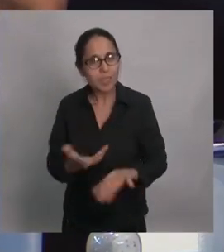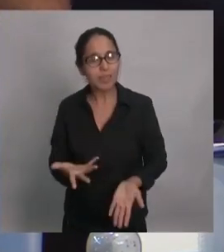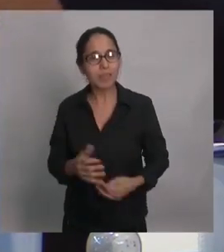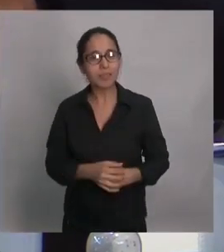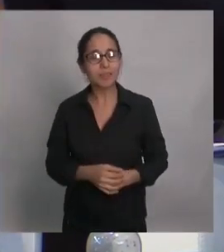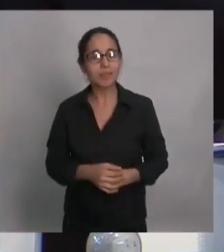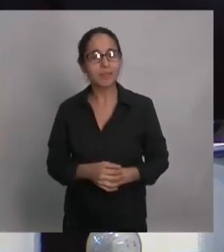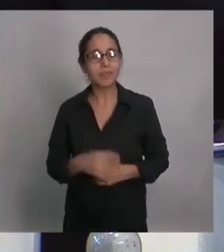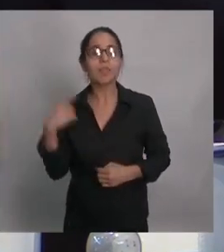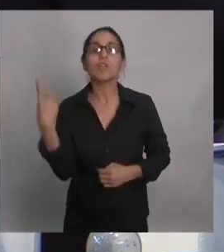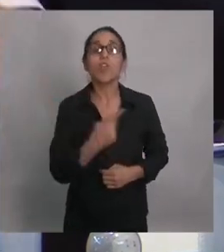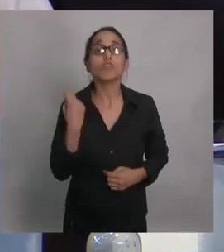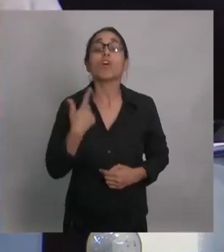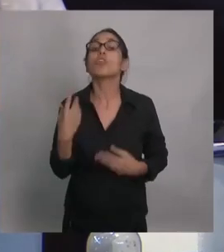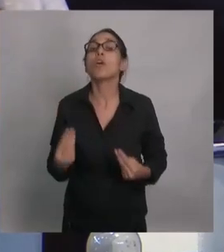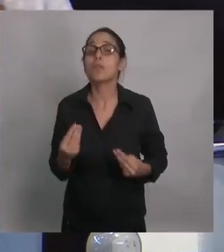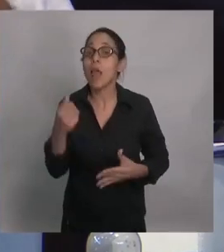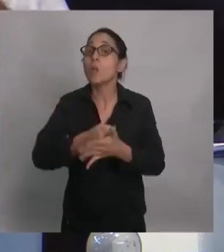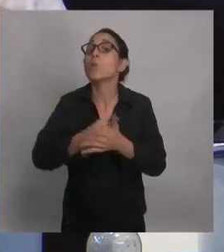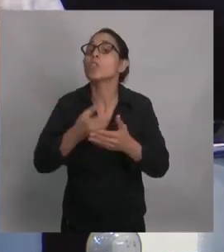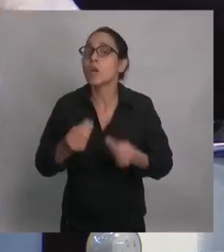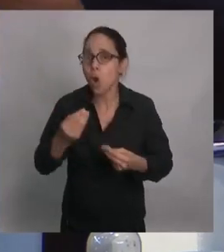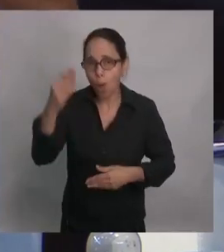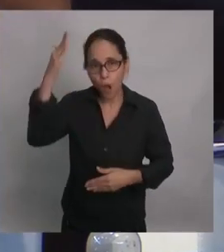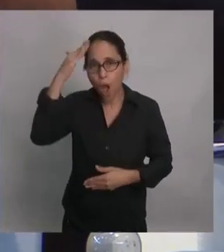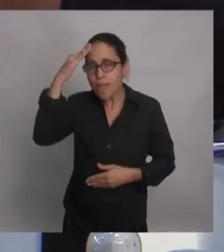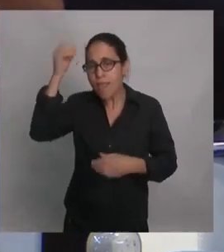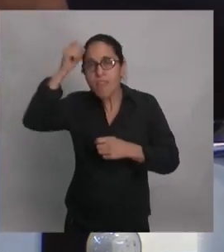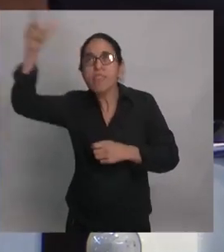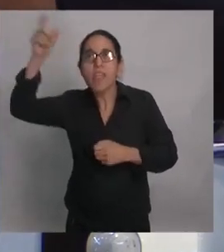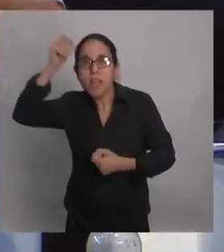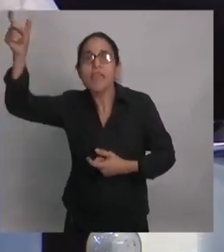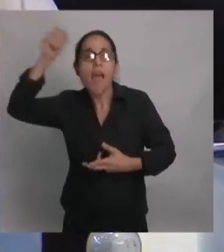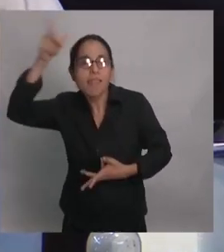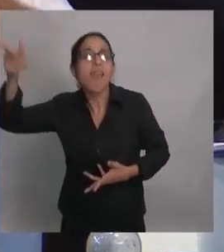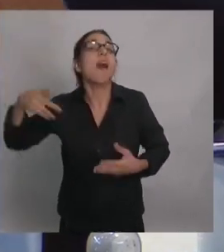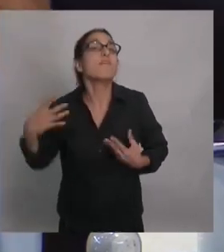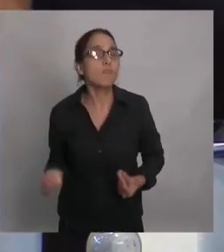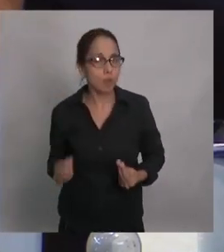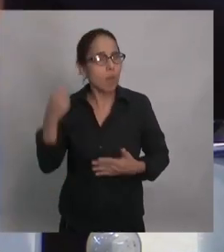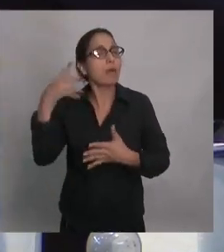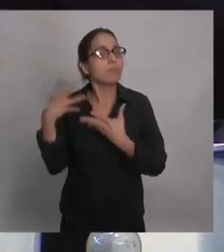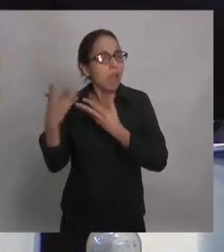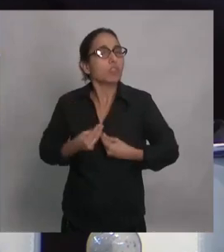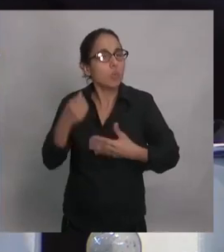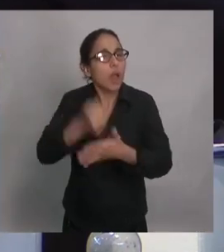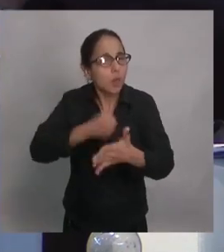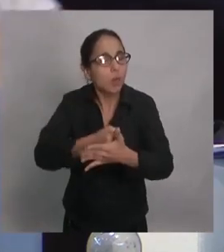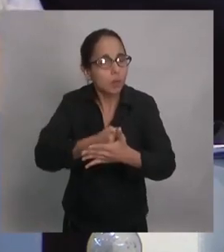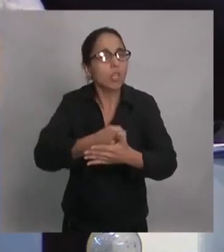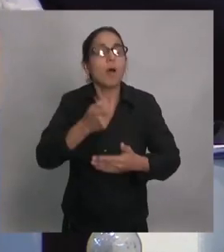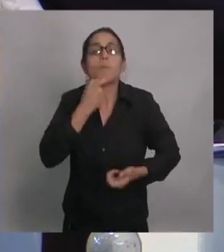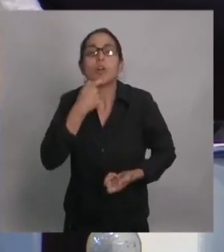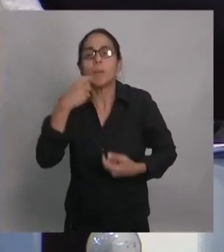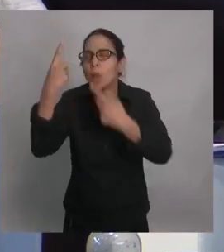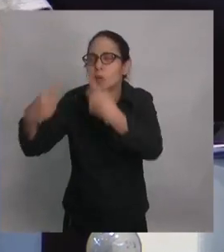con la fuerza de nuestras ideas frente al nuevo oscurantismo, a la irracionalidad de, por